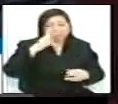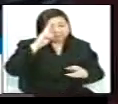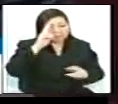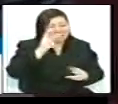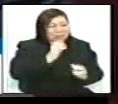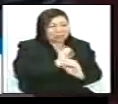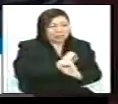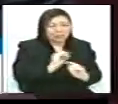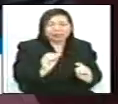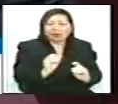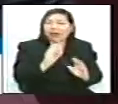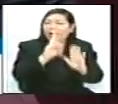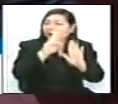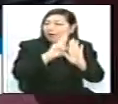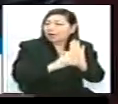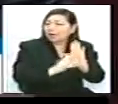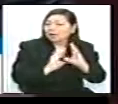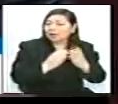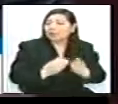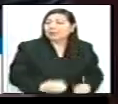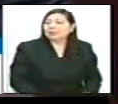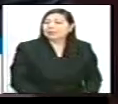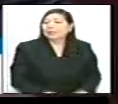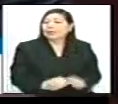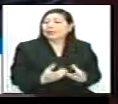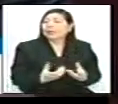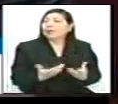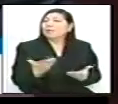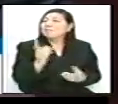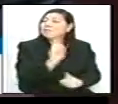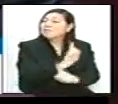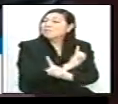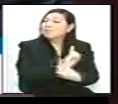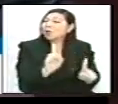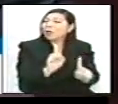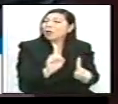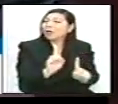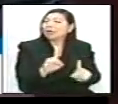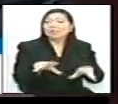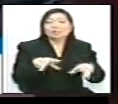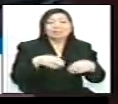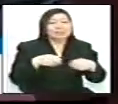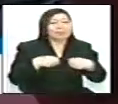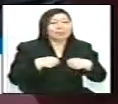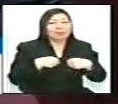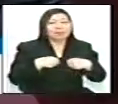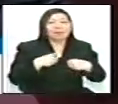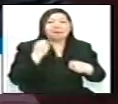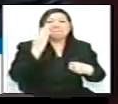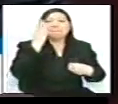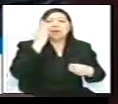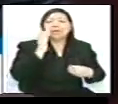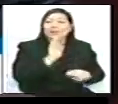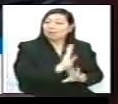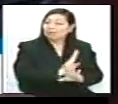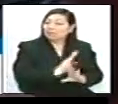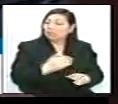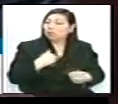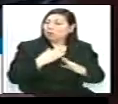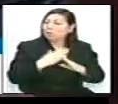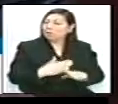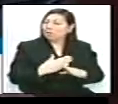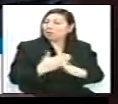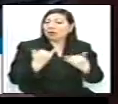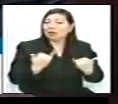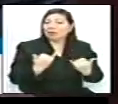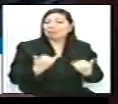a una atribución del congresista y de este Congreso de la República. No estamos sometidos a autoridad alguna. Y me opongo